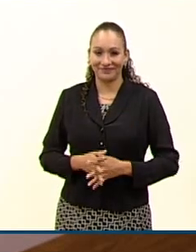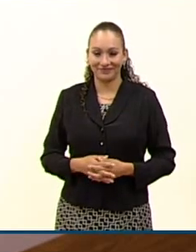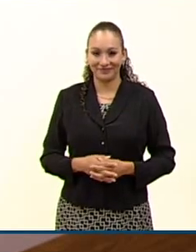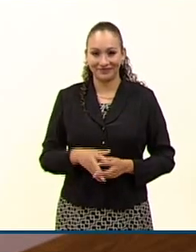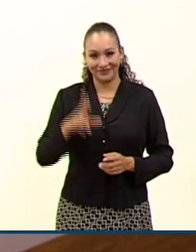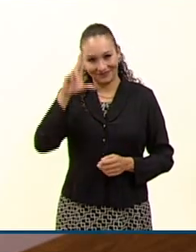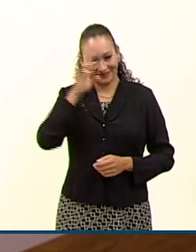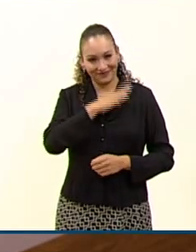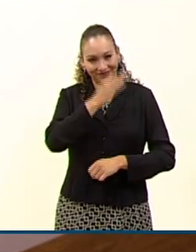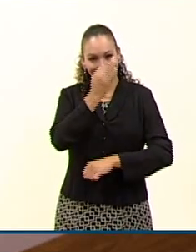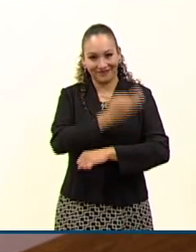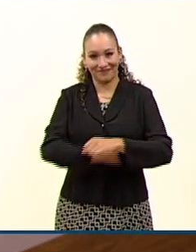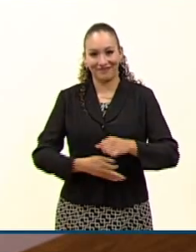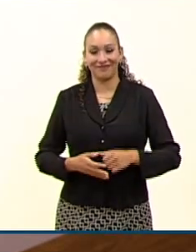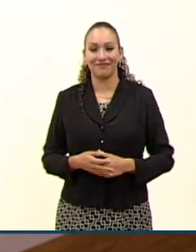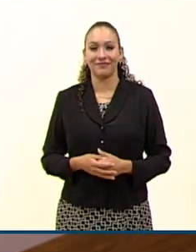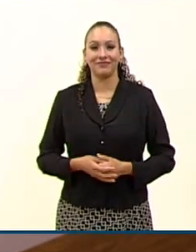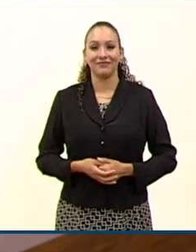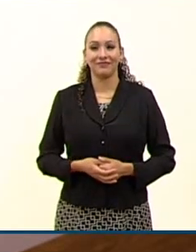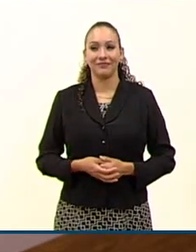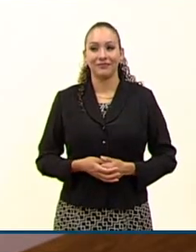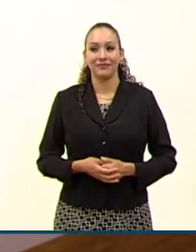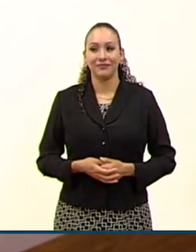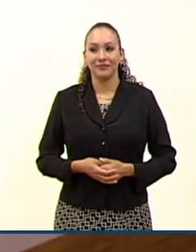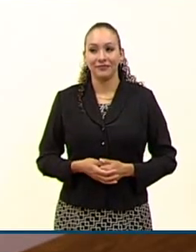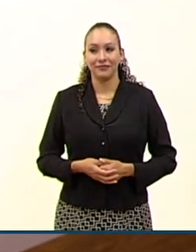tardes, Óscar. Adelante con tu reporte.